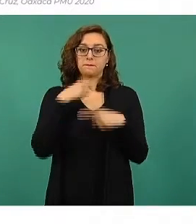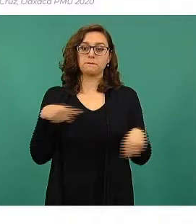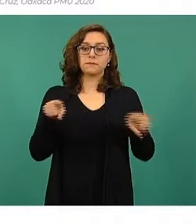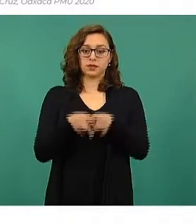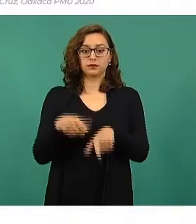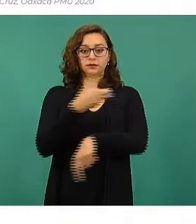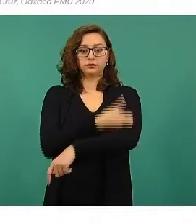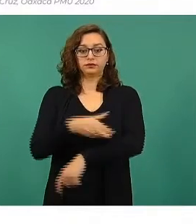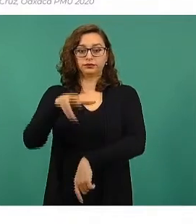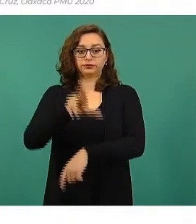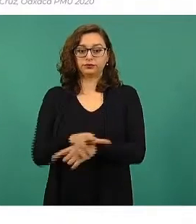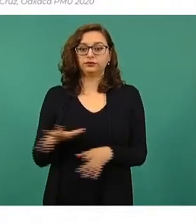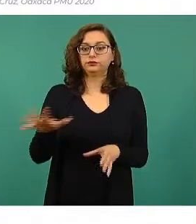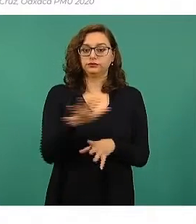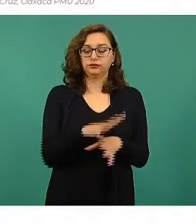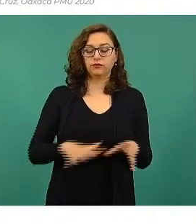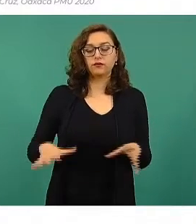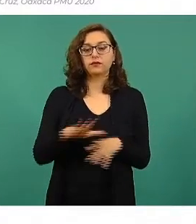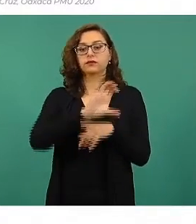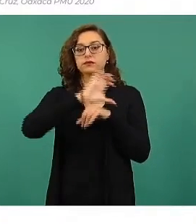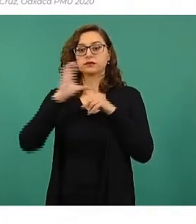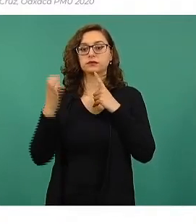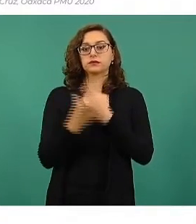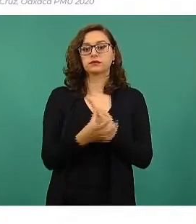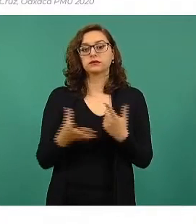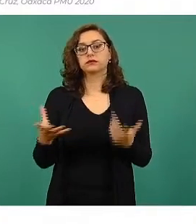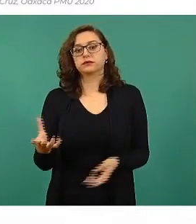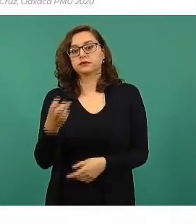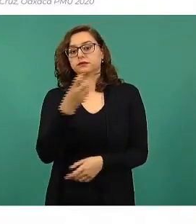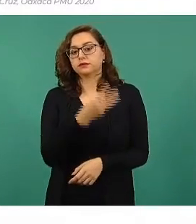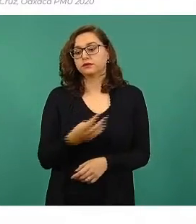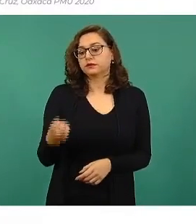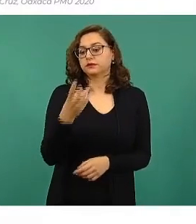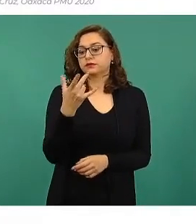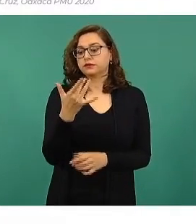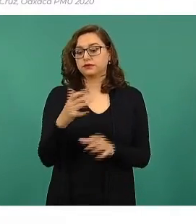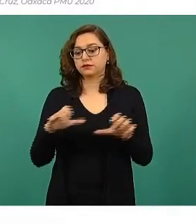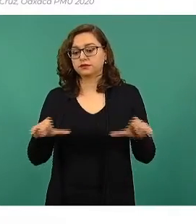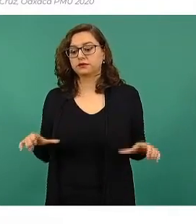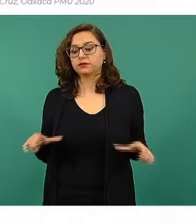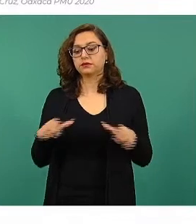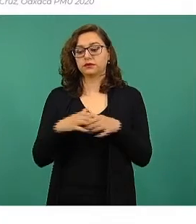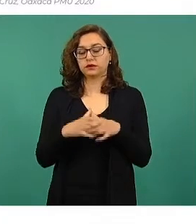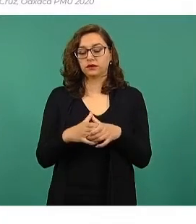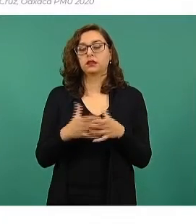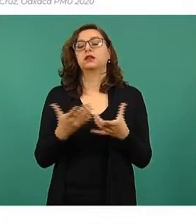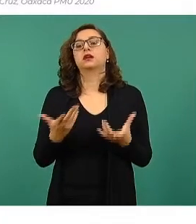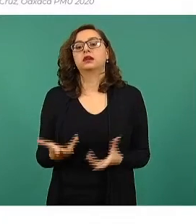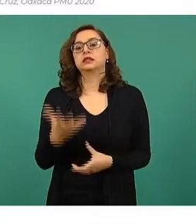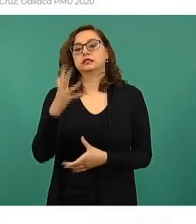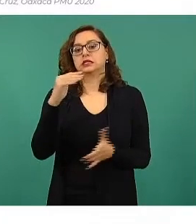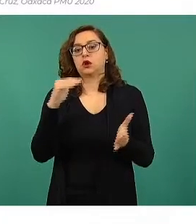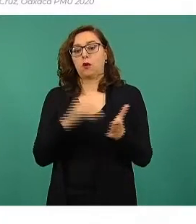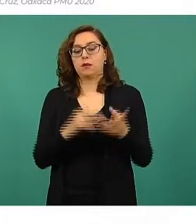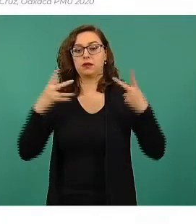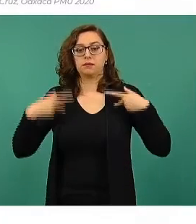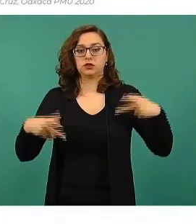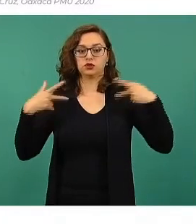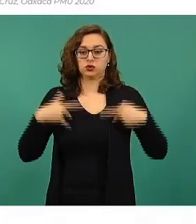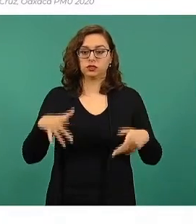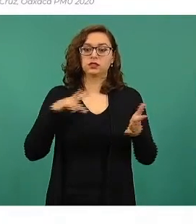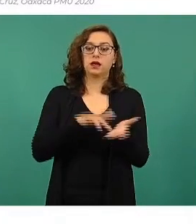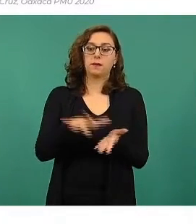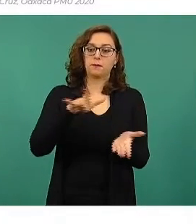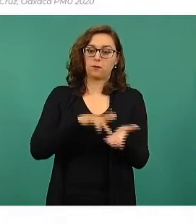Social y los comités comunitarios. Hoy en día tenemos más de 350 comités comunitarios y más de 5.000 ciudadanos que nos